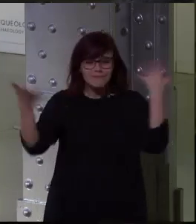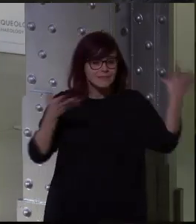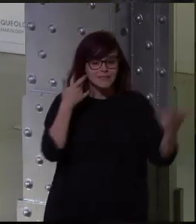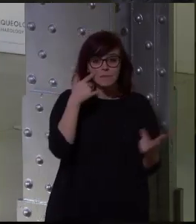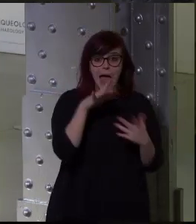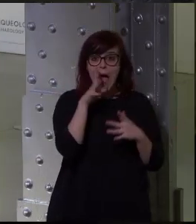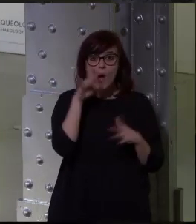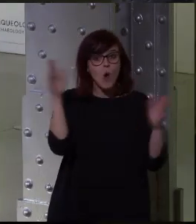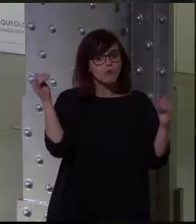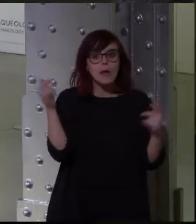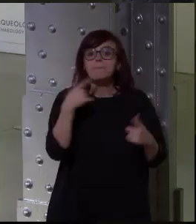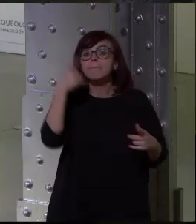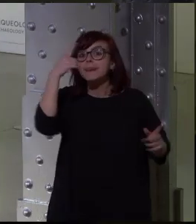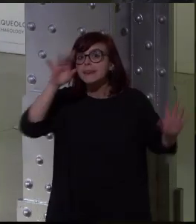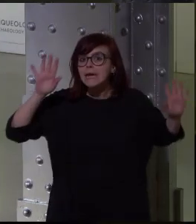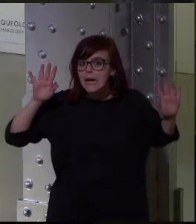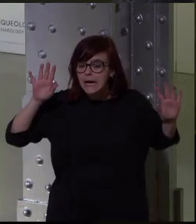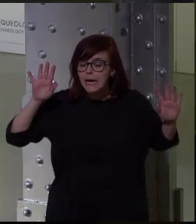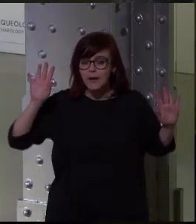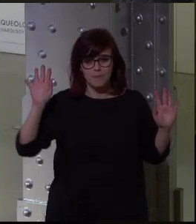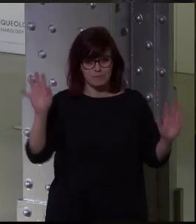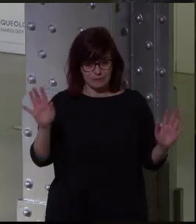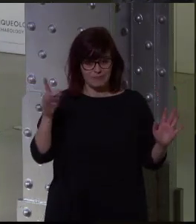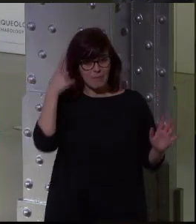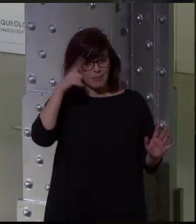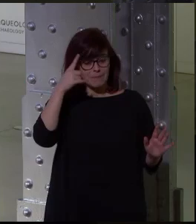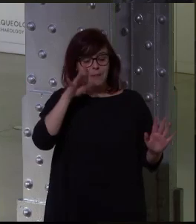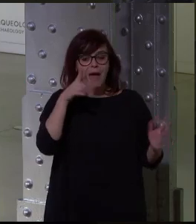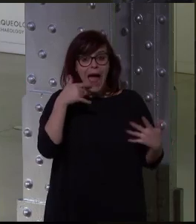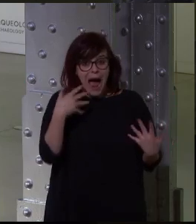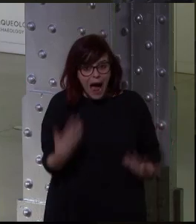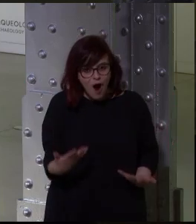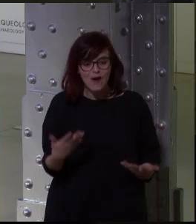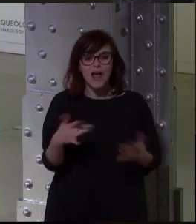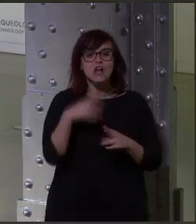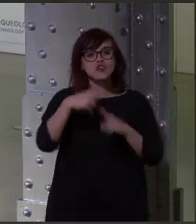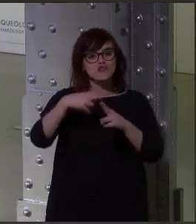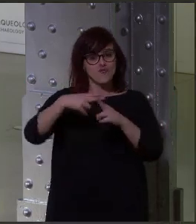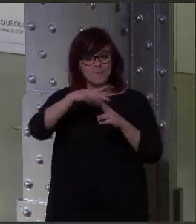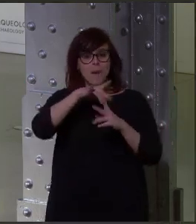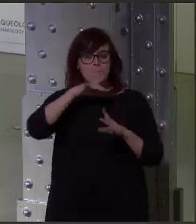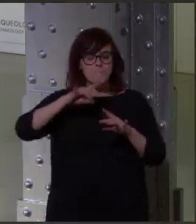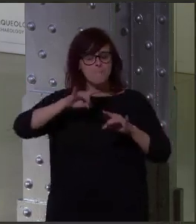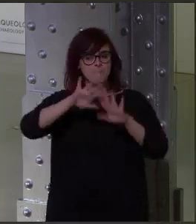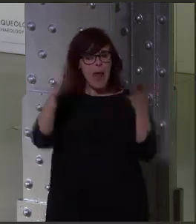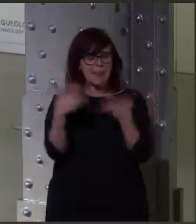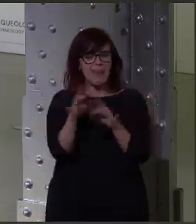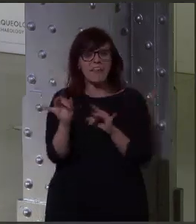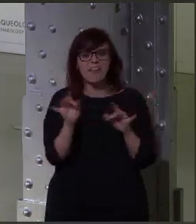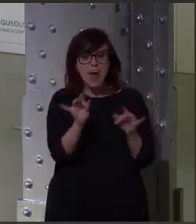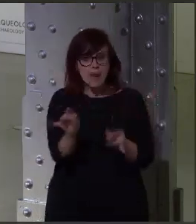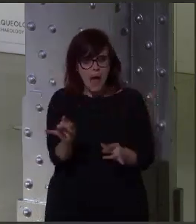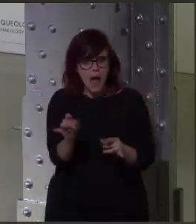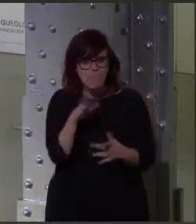ninguno tiene agua, que sepamos hasta la fecha, ninguno. Y sin embargo a este le llamamos planeta Tierra. Nunca he conseguido